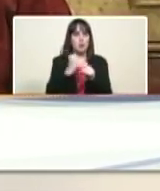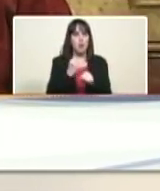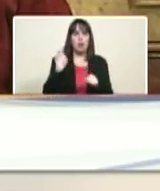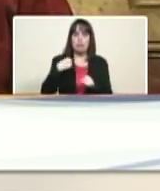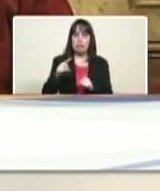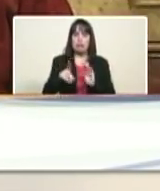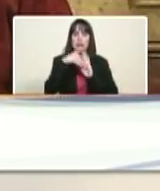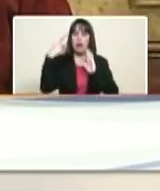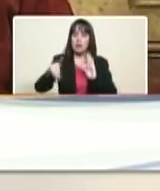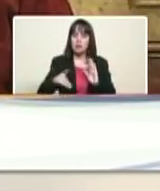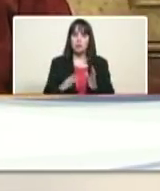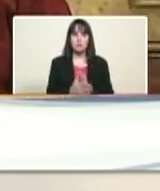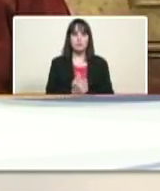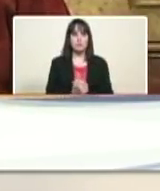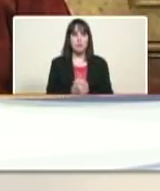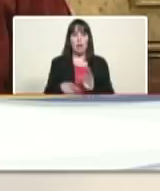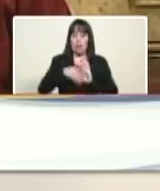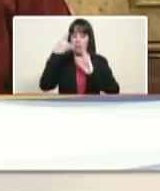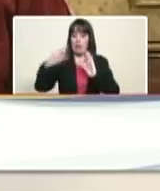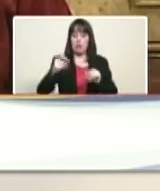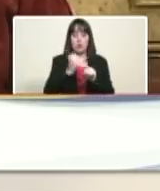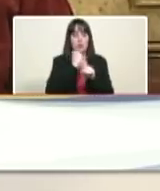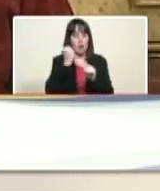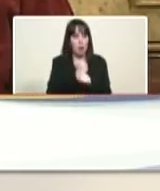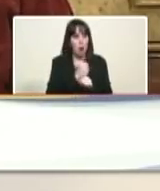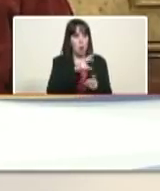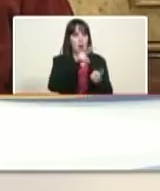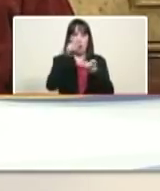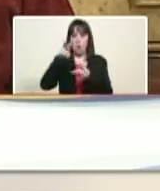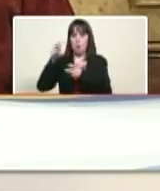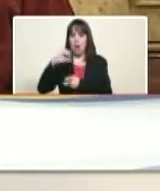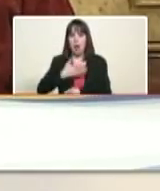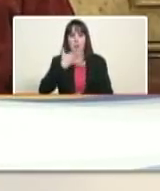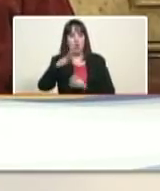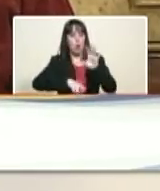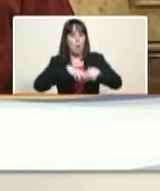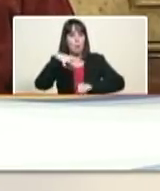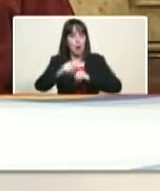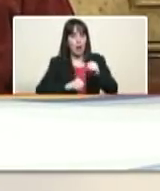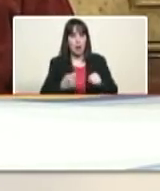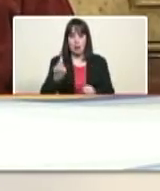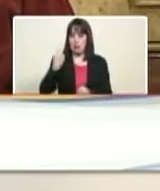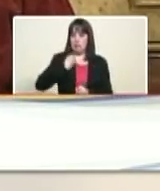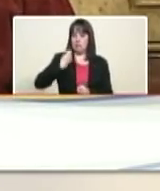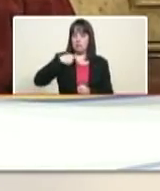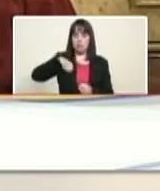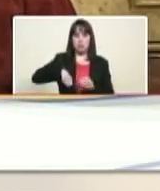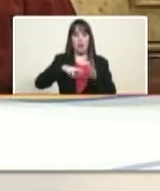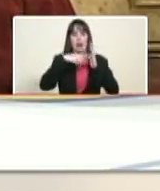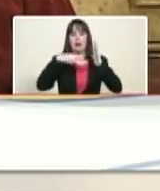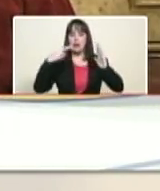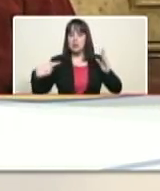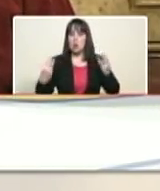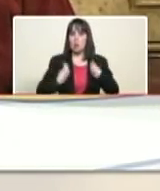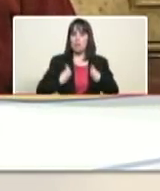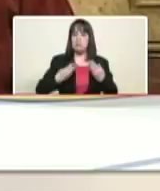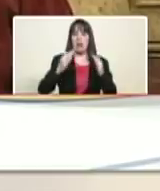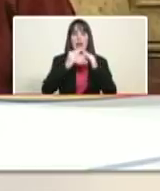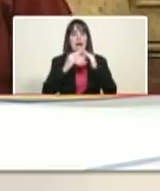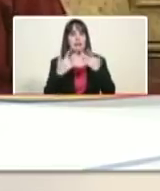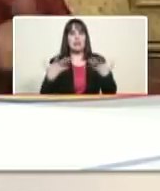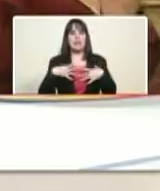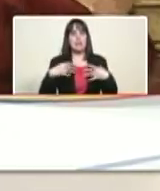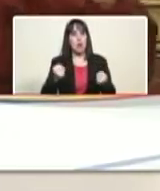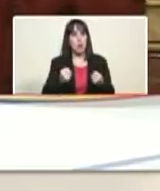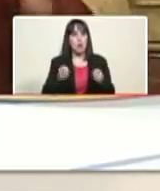derechos, su derecho al trabajo, al ingreso, al salario, a la recreación, a la vivienda, a la salud, a la